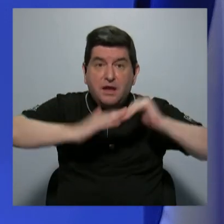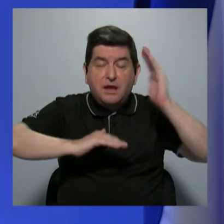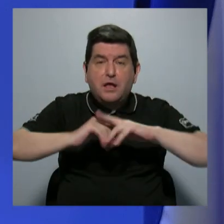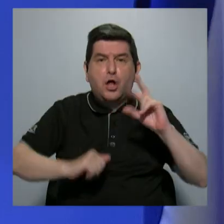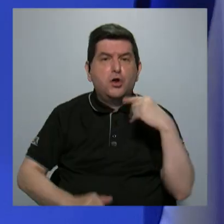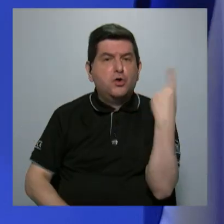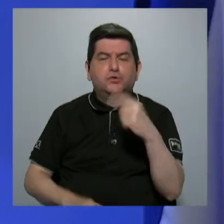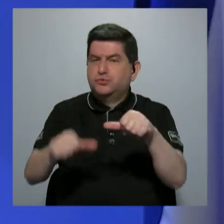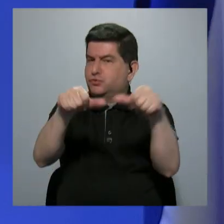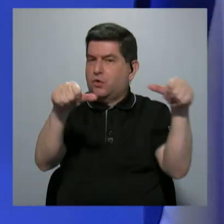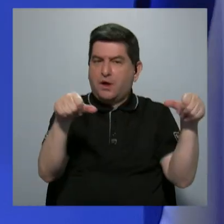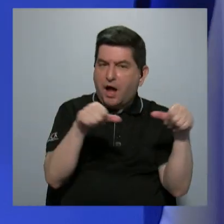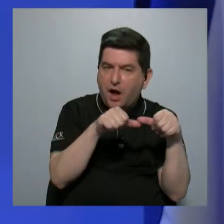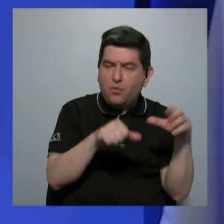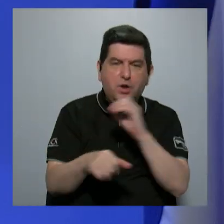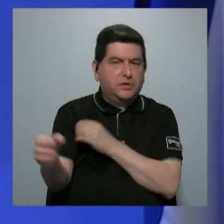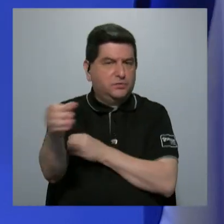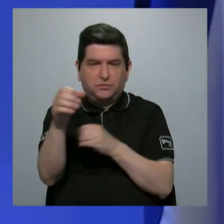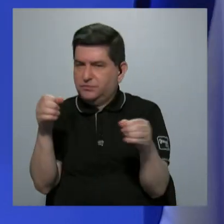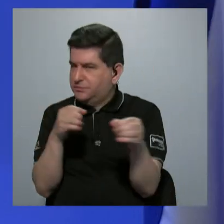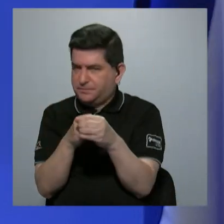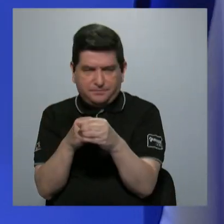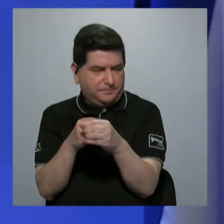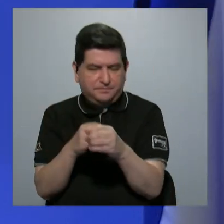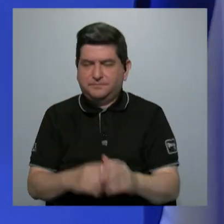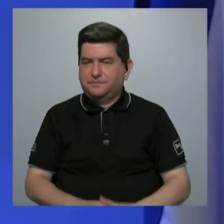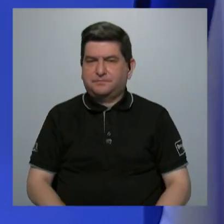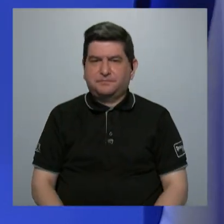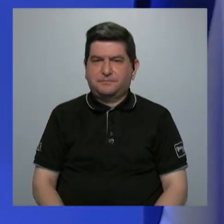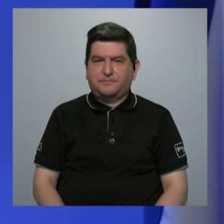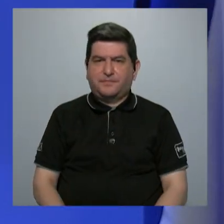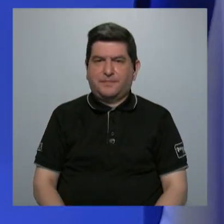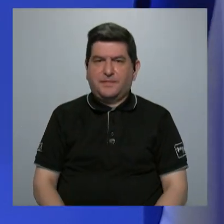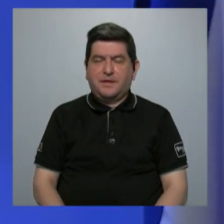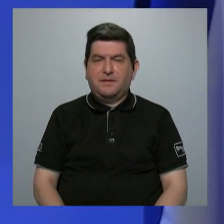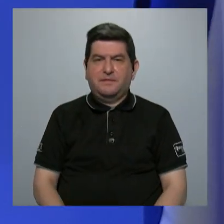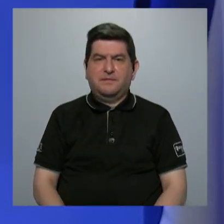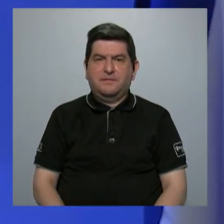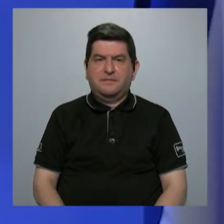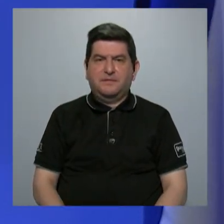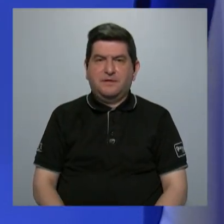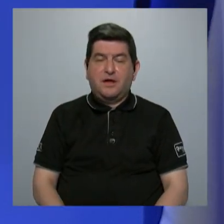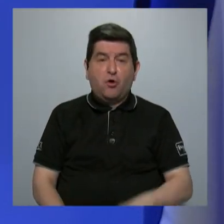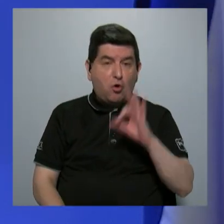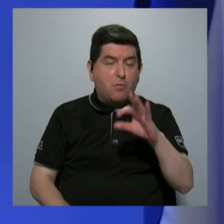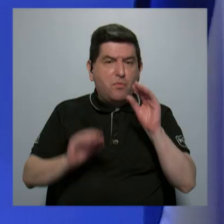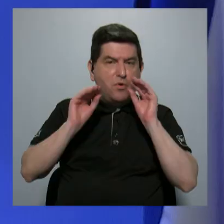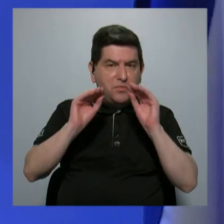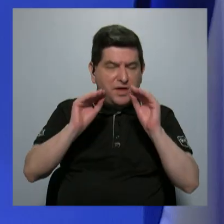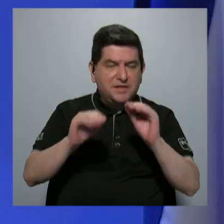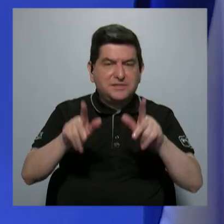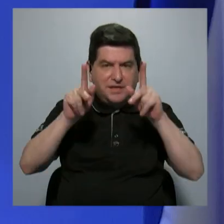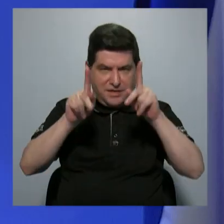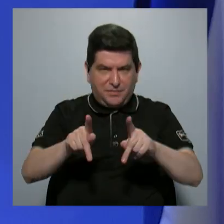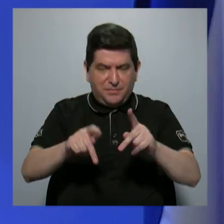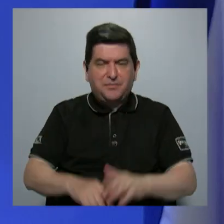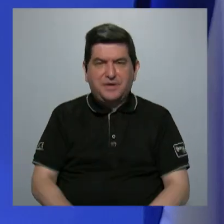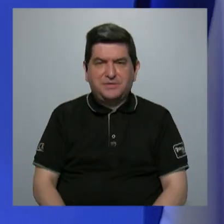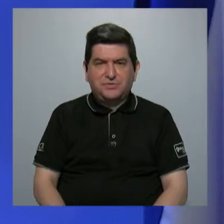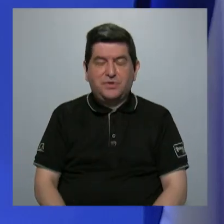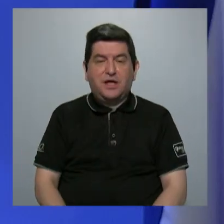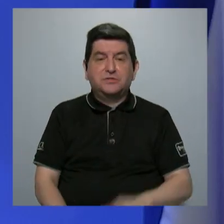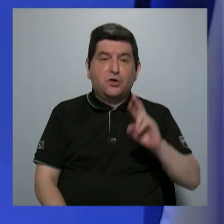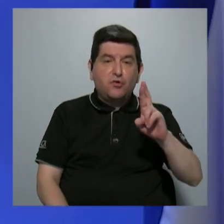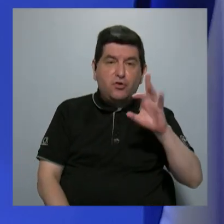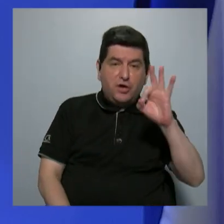solo aulas, no son solo oficinas. Como bien nos lo enseñaron, las personas que idearon, como Rodrigo